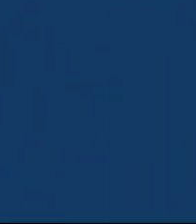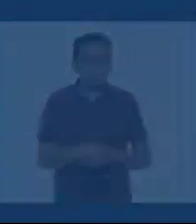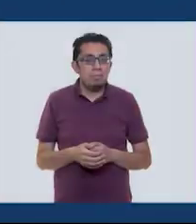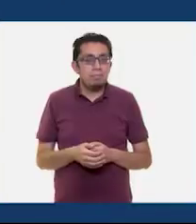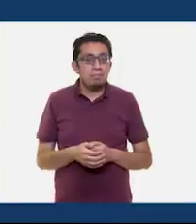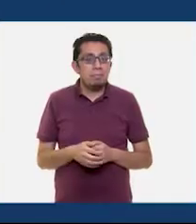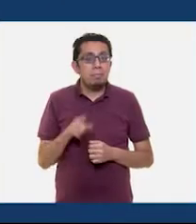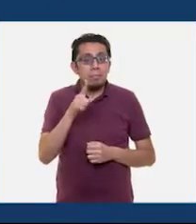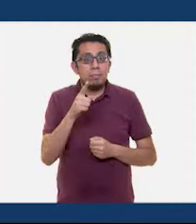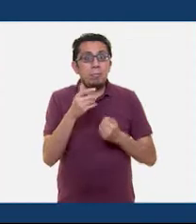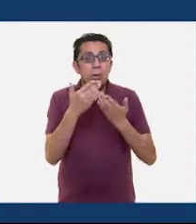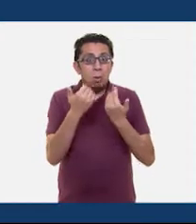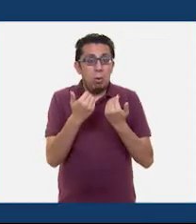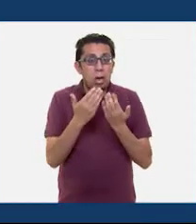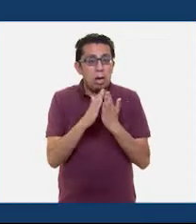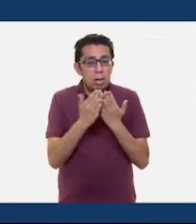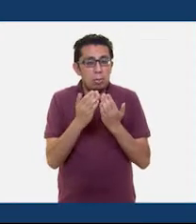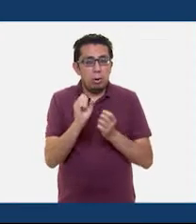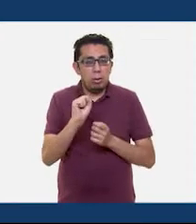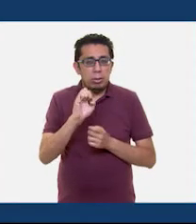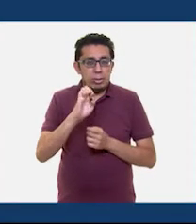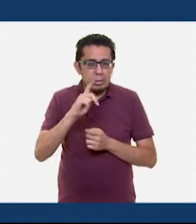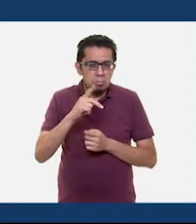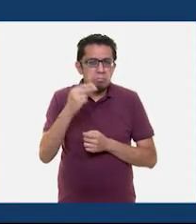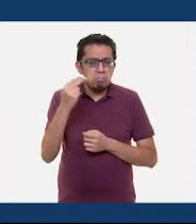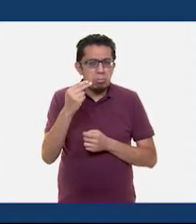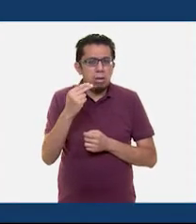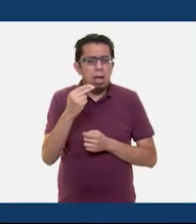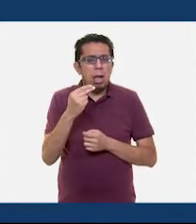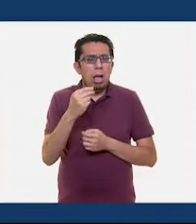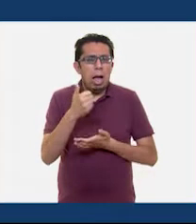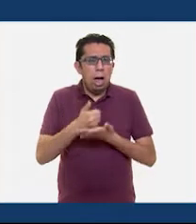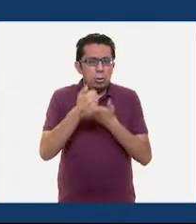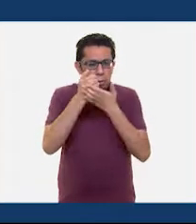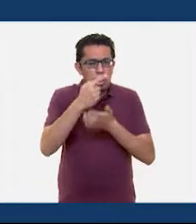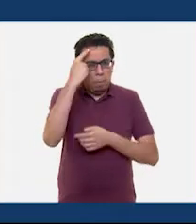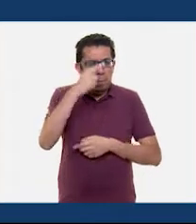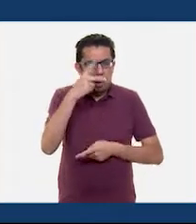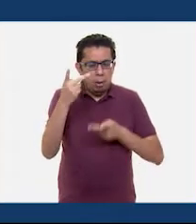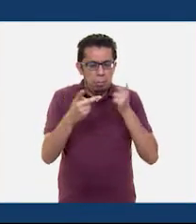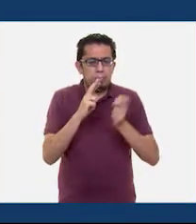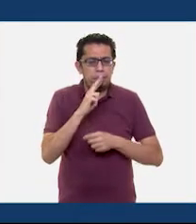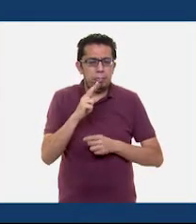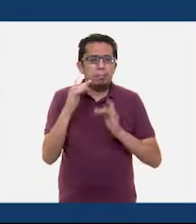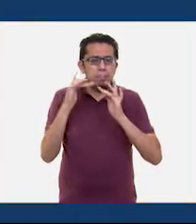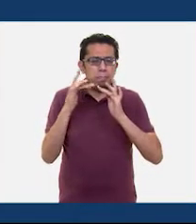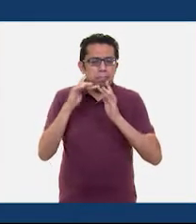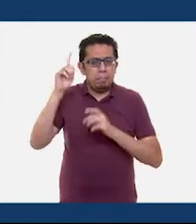Si no tienes el libro de texto o necesitas ayuda para responder las preguntas, contáctanos.